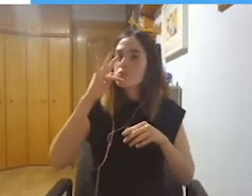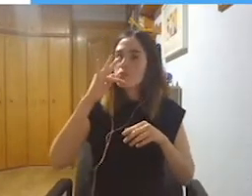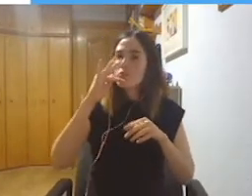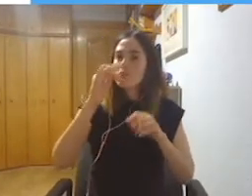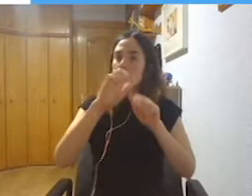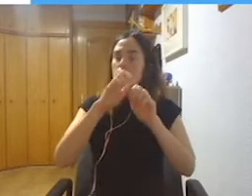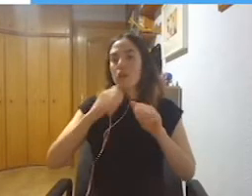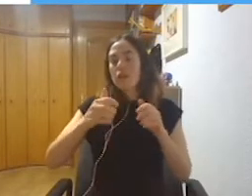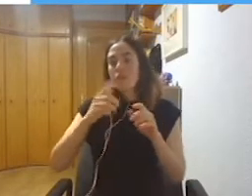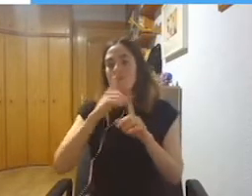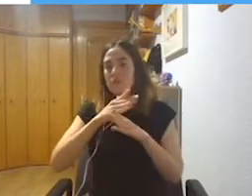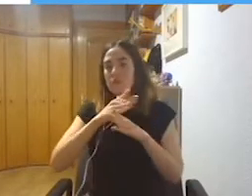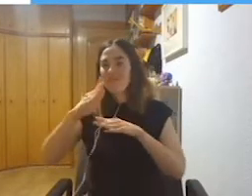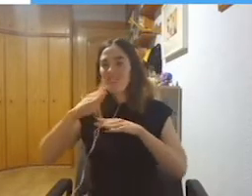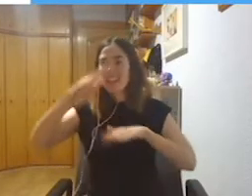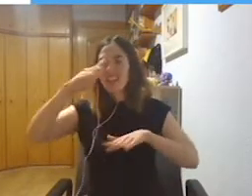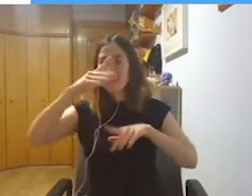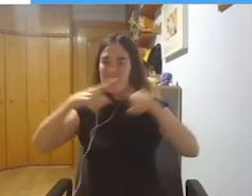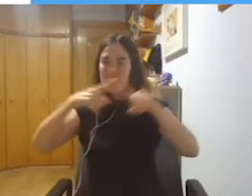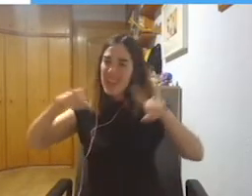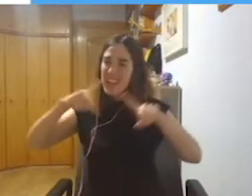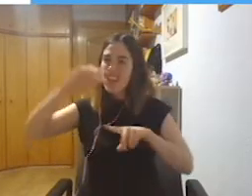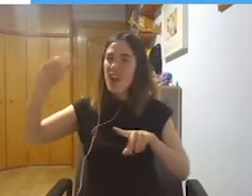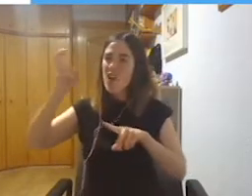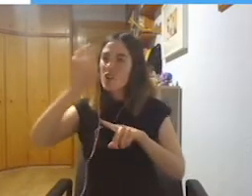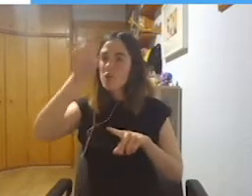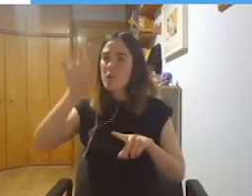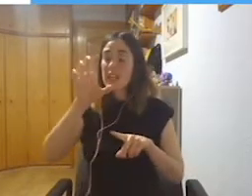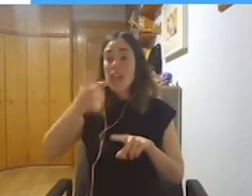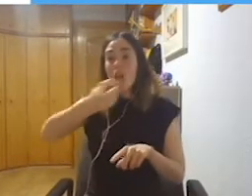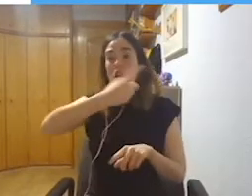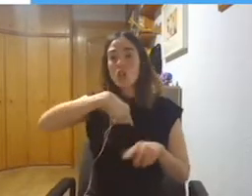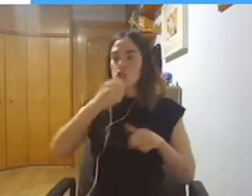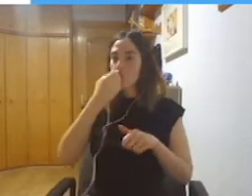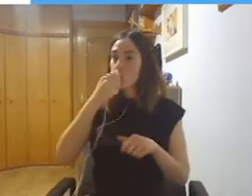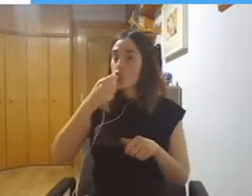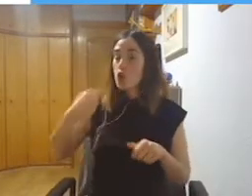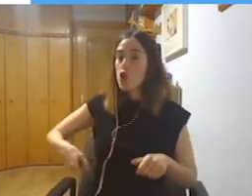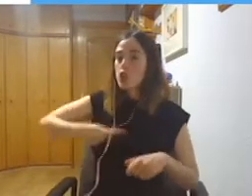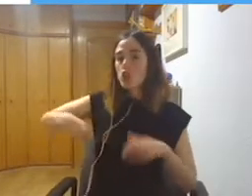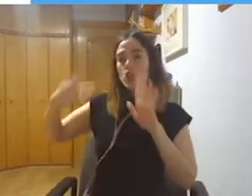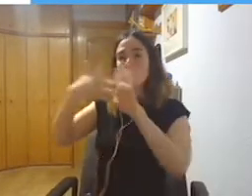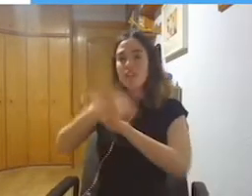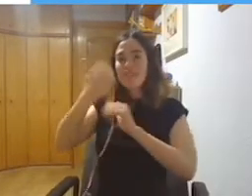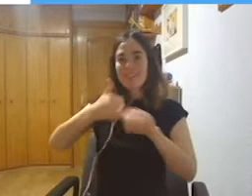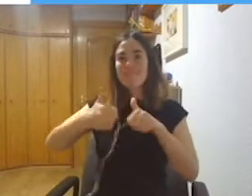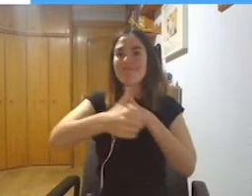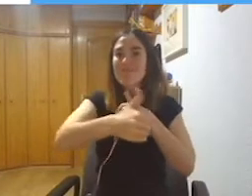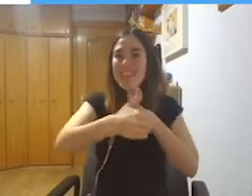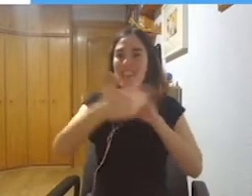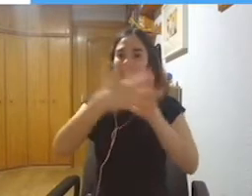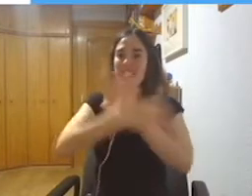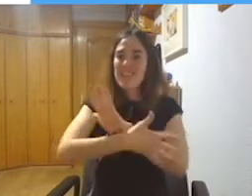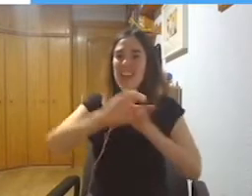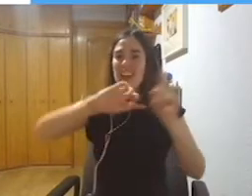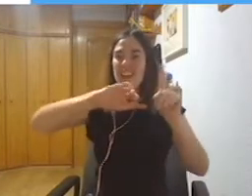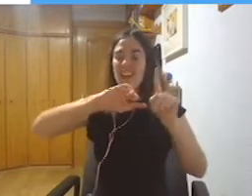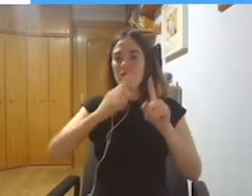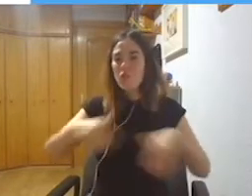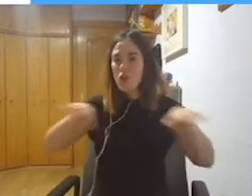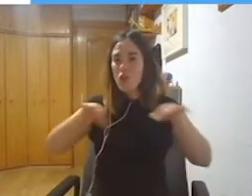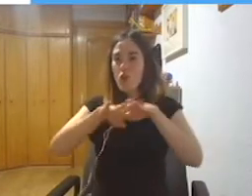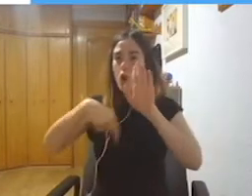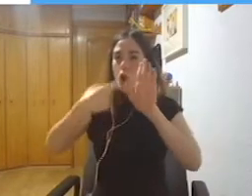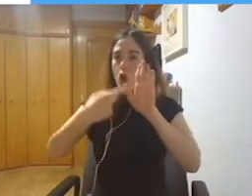a otros países, pero que estemos en una posición más favorable no quiere decir que tampoco no quiere decir que se haya alcanzado una